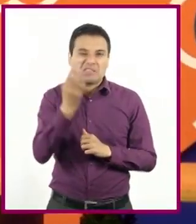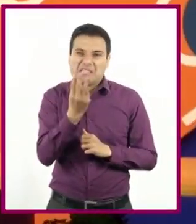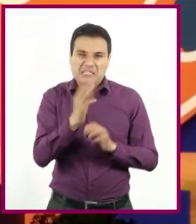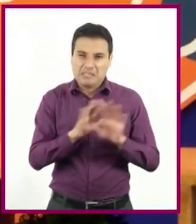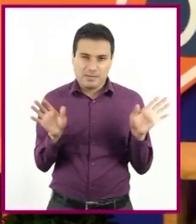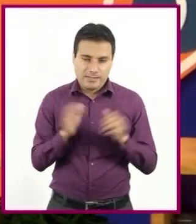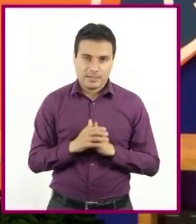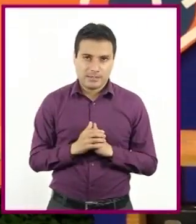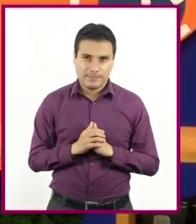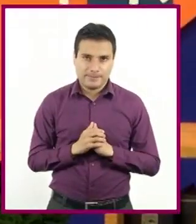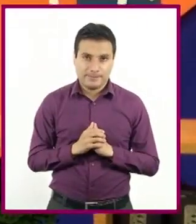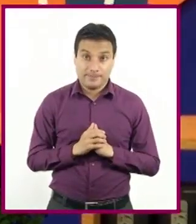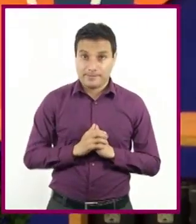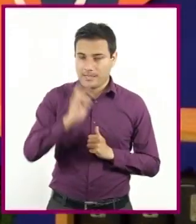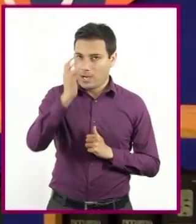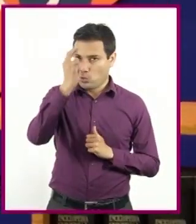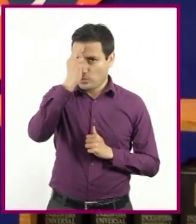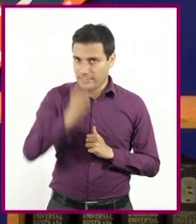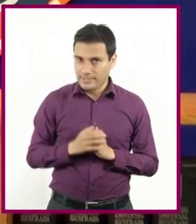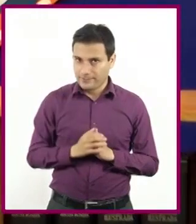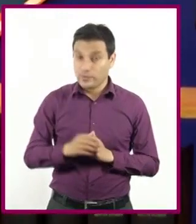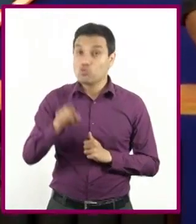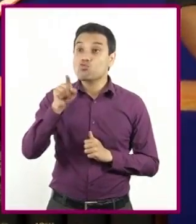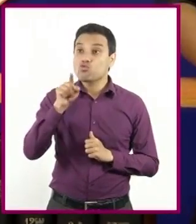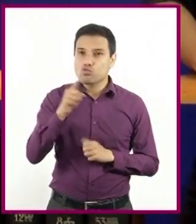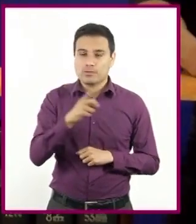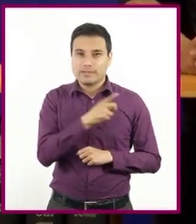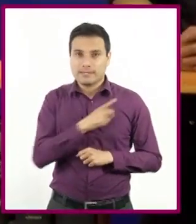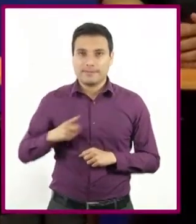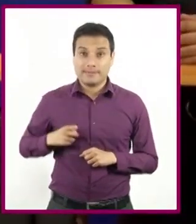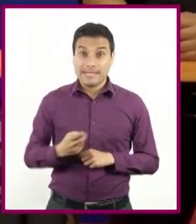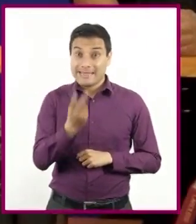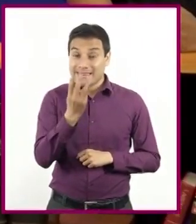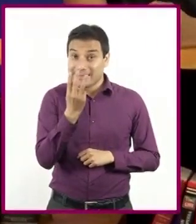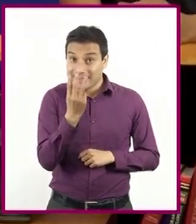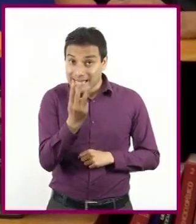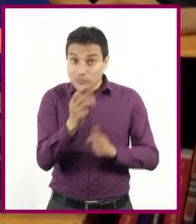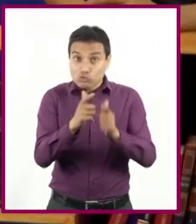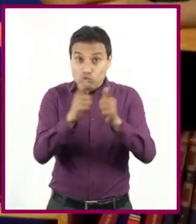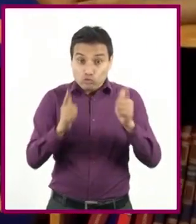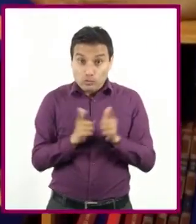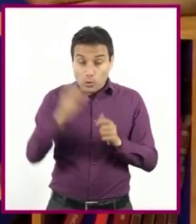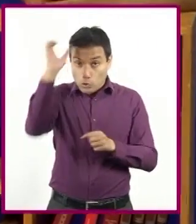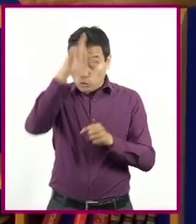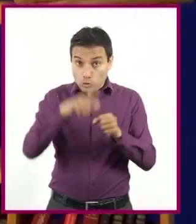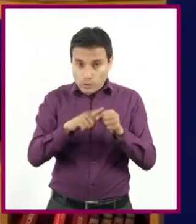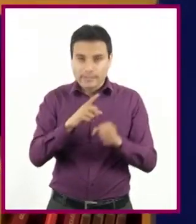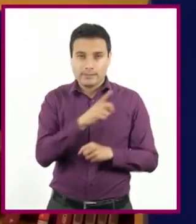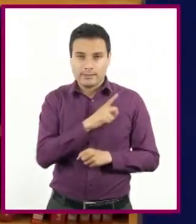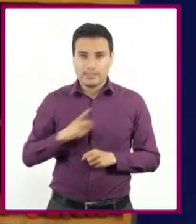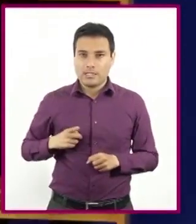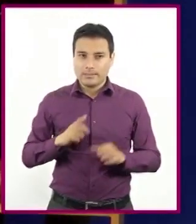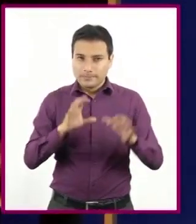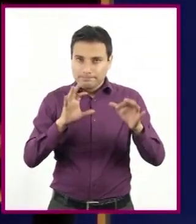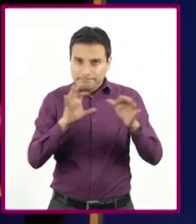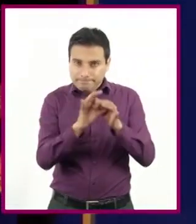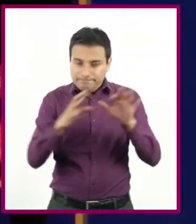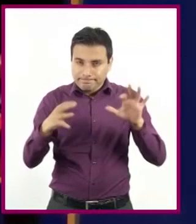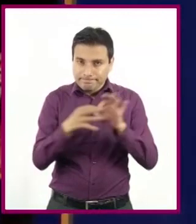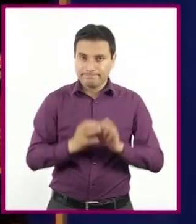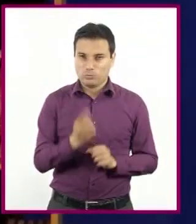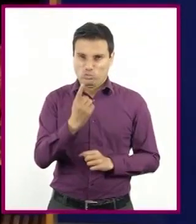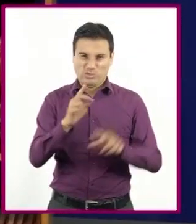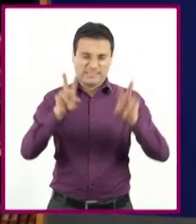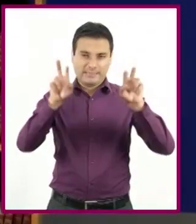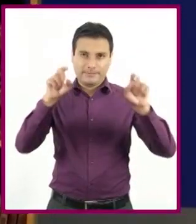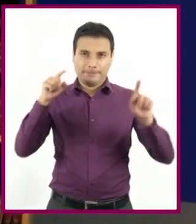ellas. Recuerda que deberás relacionarlas entre sí, de algún modo para que giren alrededor de un